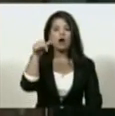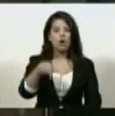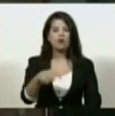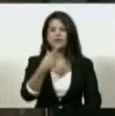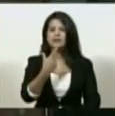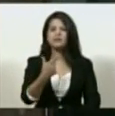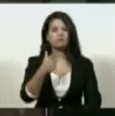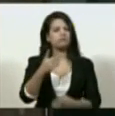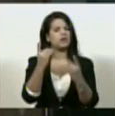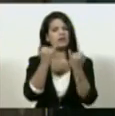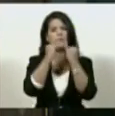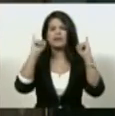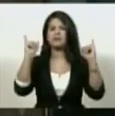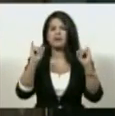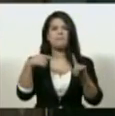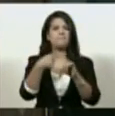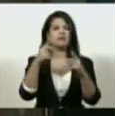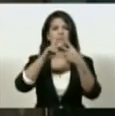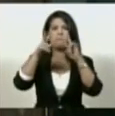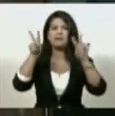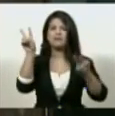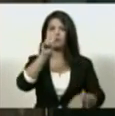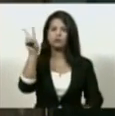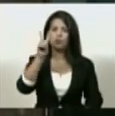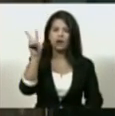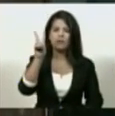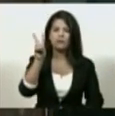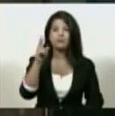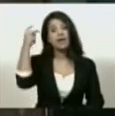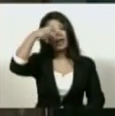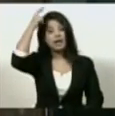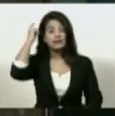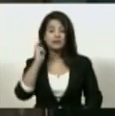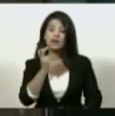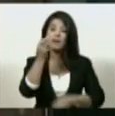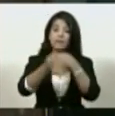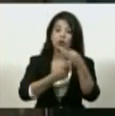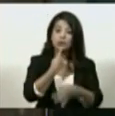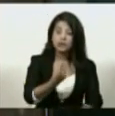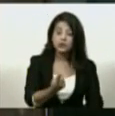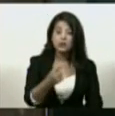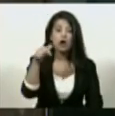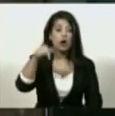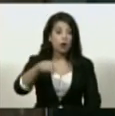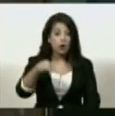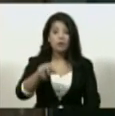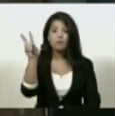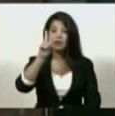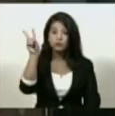de la soberanía y la paz de nuestro país. Decía el canciller que hoy el pueblo